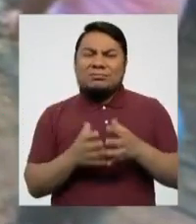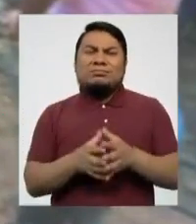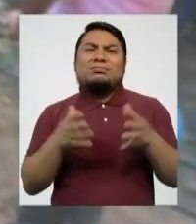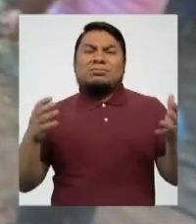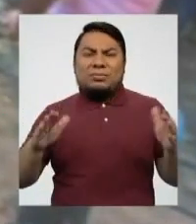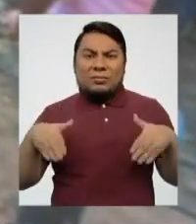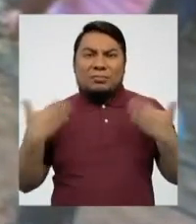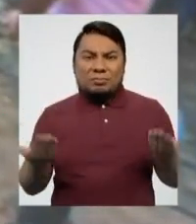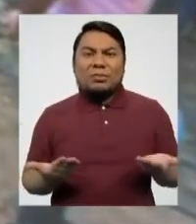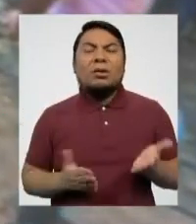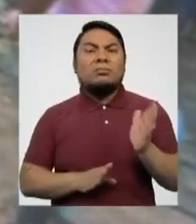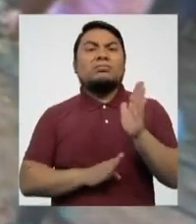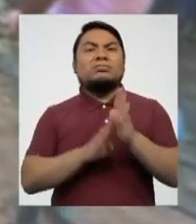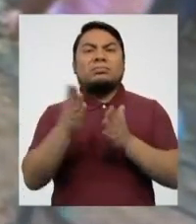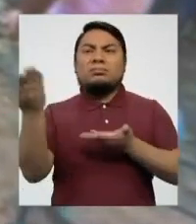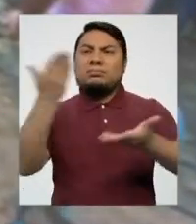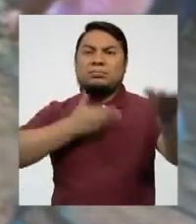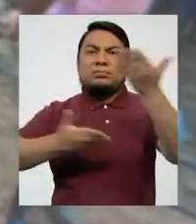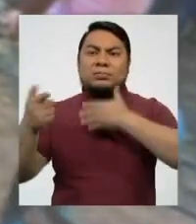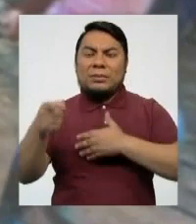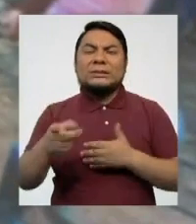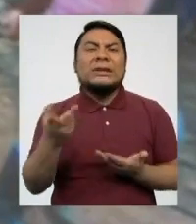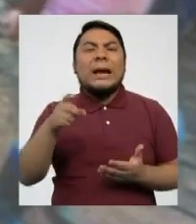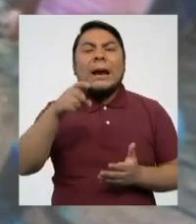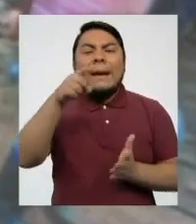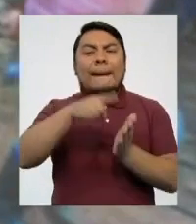para convertirse en el mayor productor de este mineral.